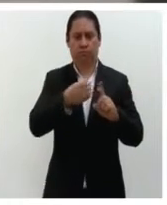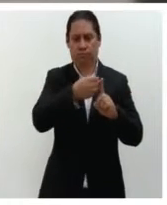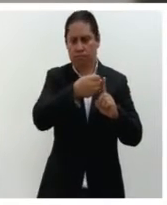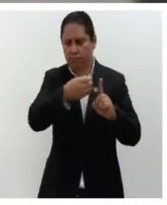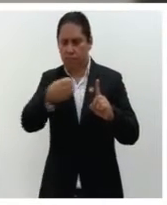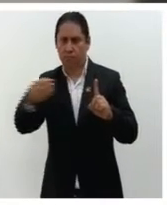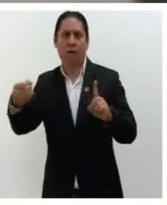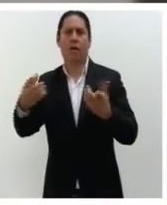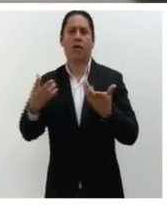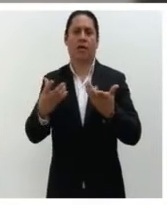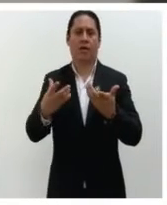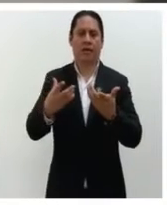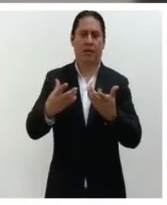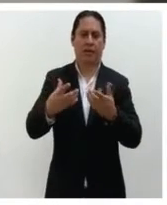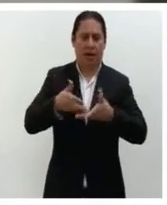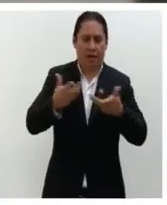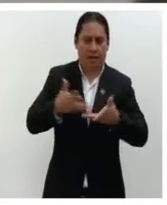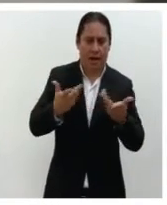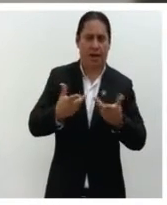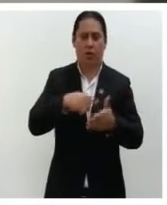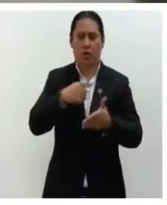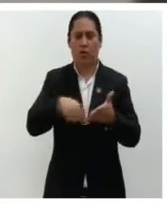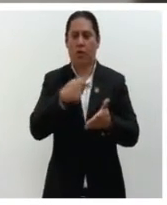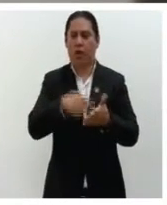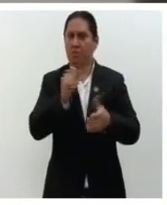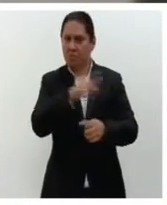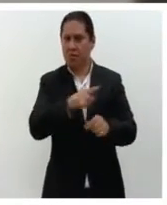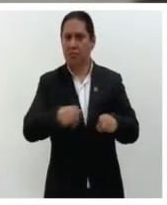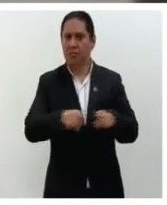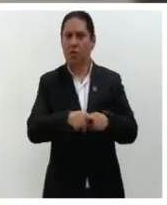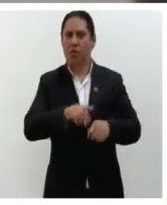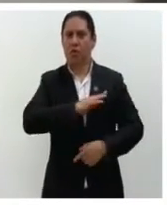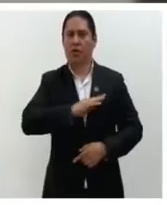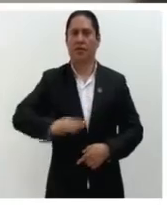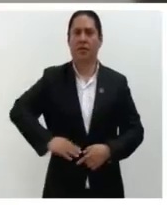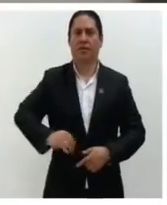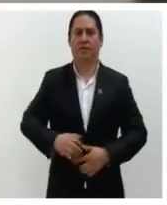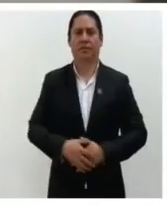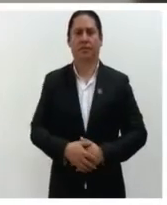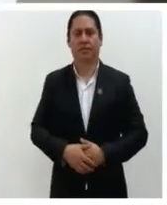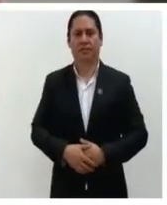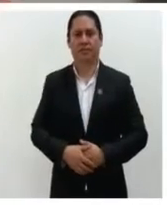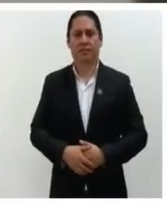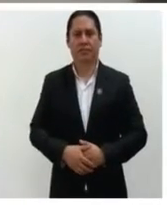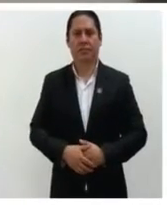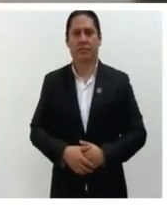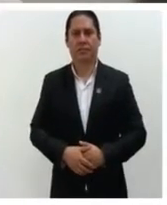de la tenencia de la tierra, predios ubicados en ese municipio.